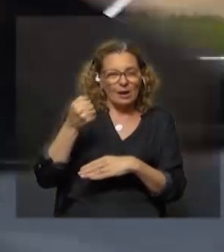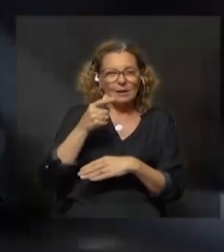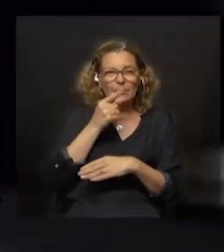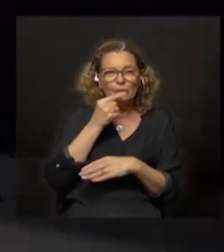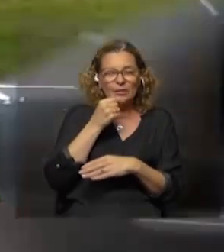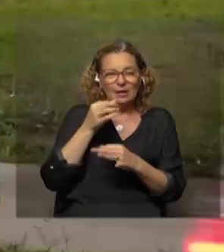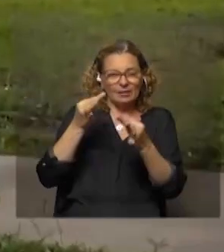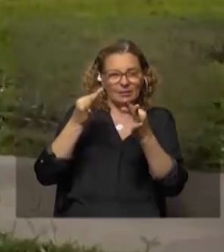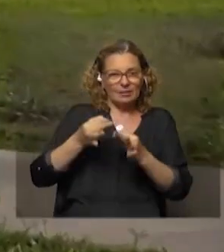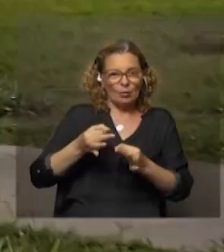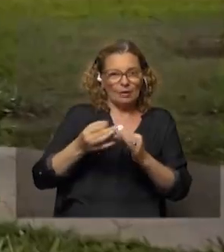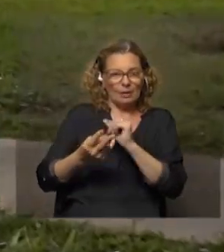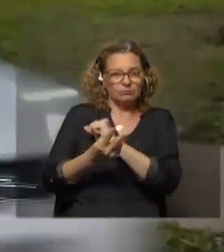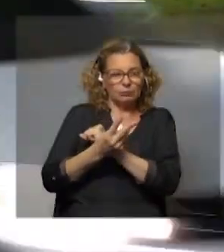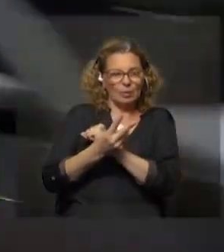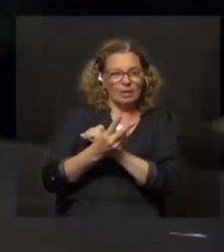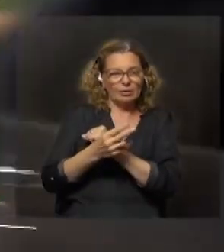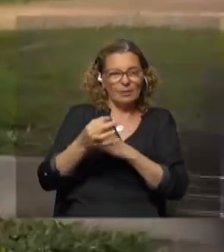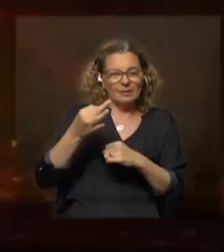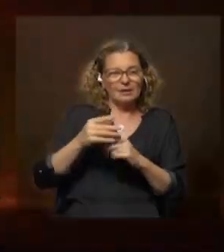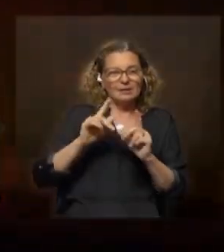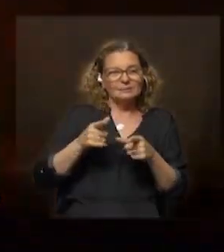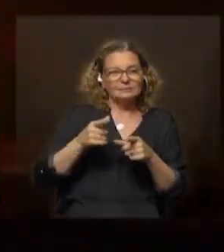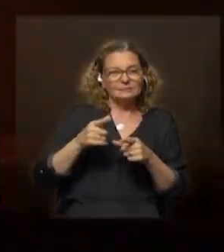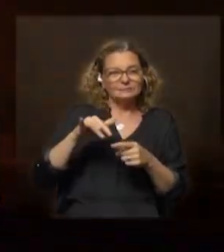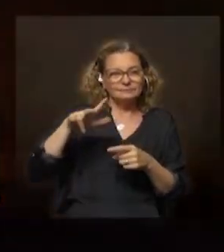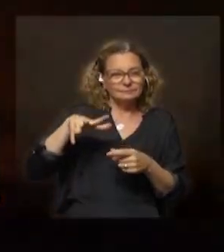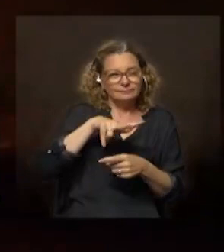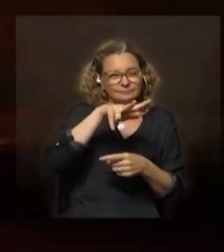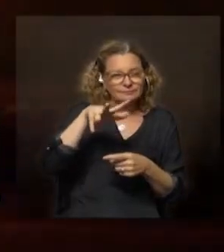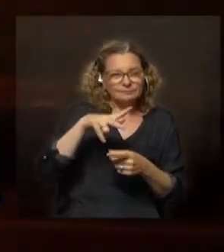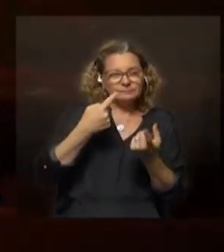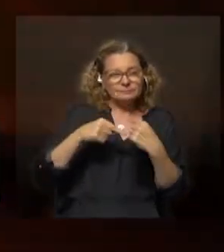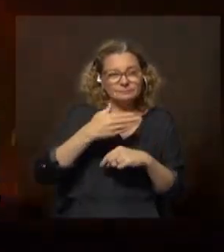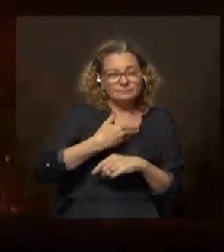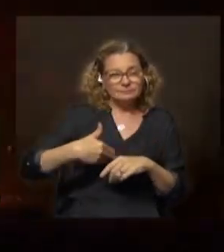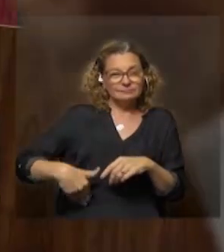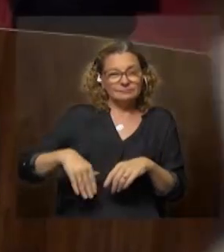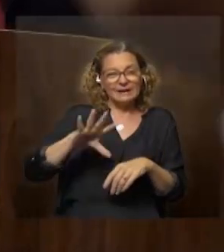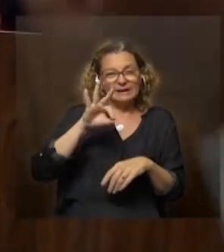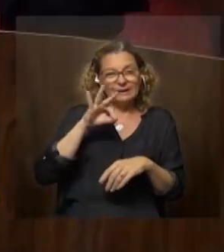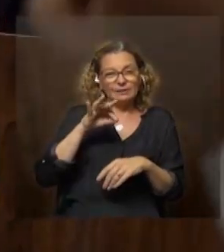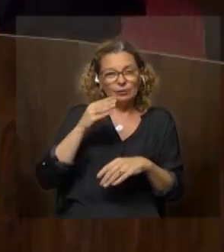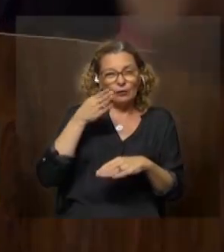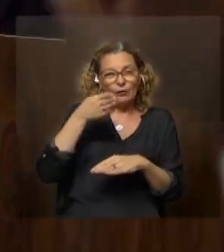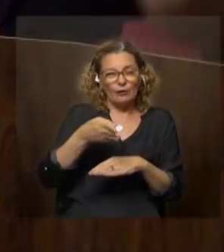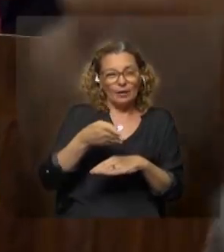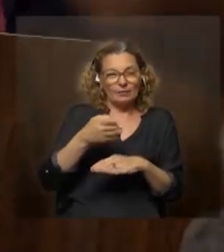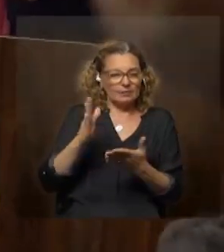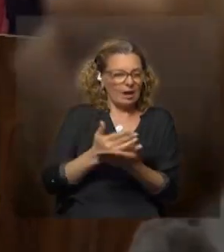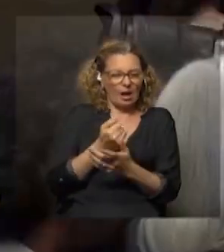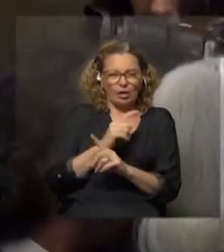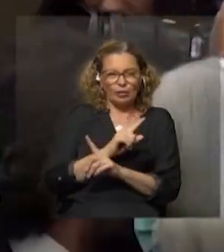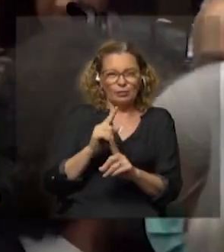de seguridad especial e incluso desplazó un helicóptero al edificio pero el presidente electo finalmente no fue evacuado